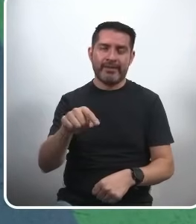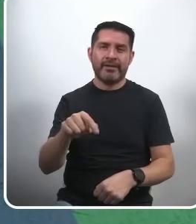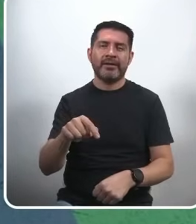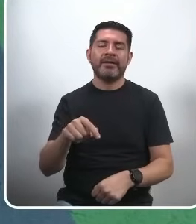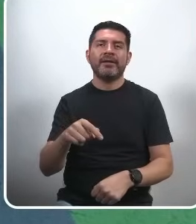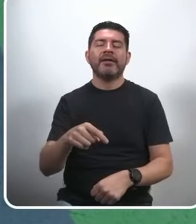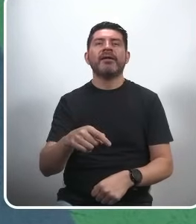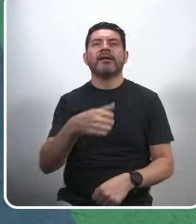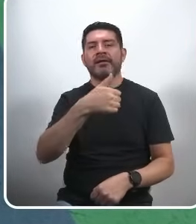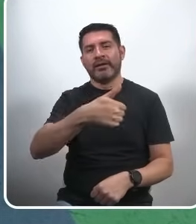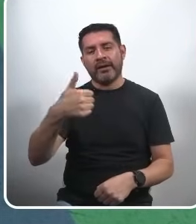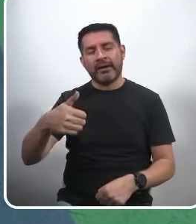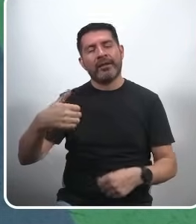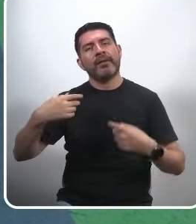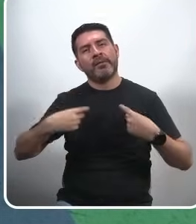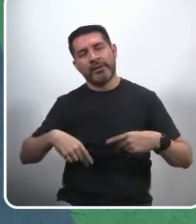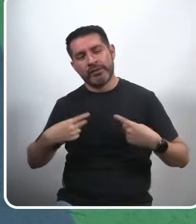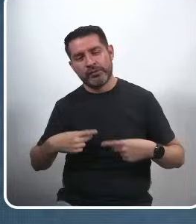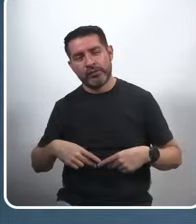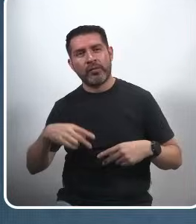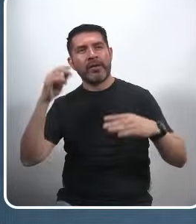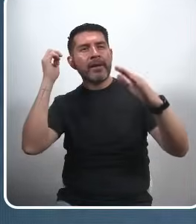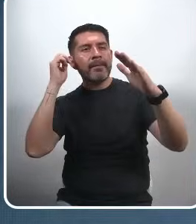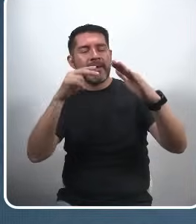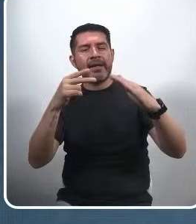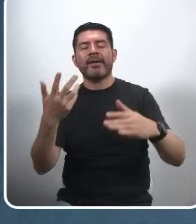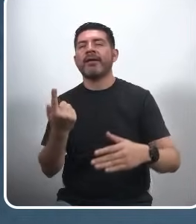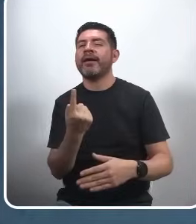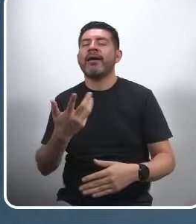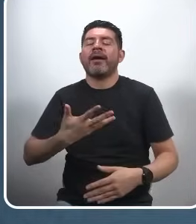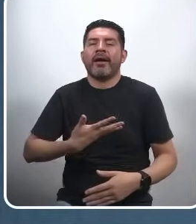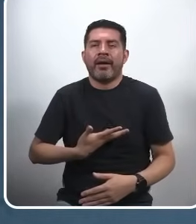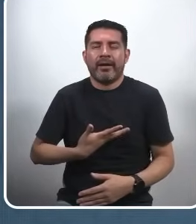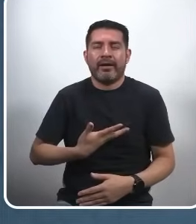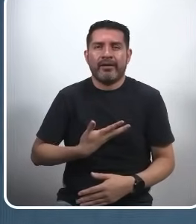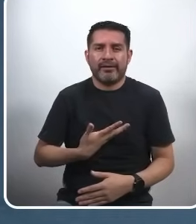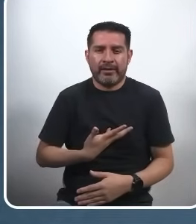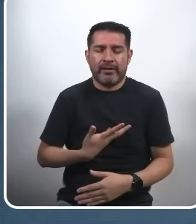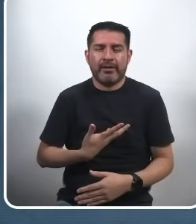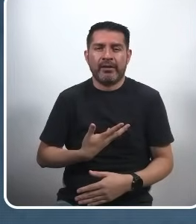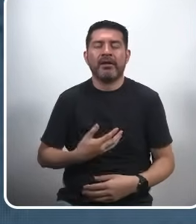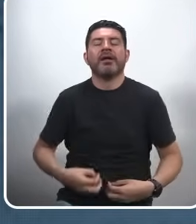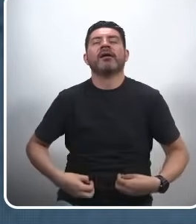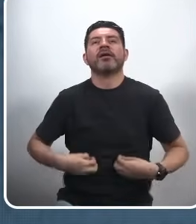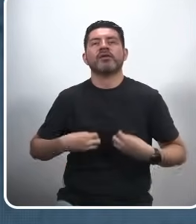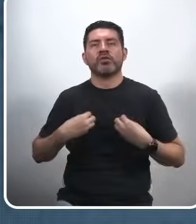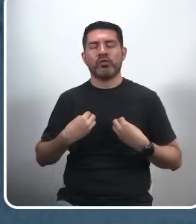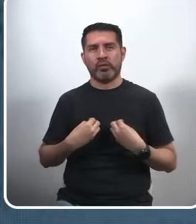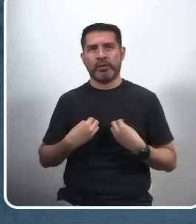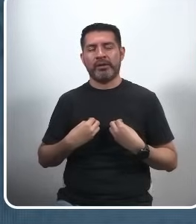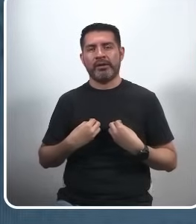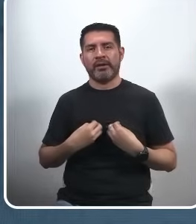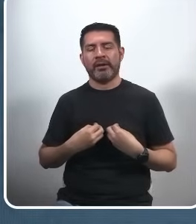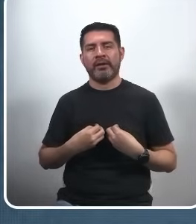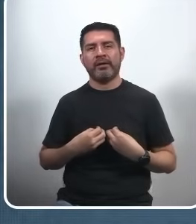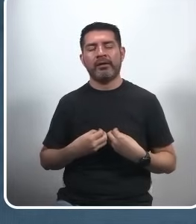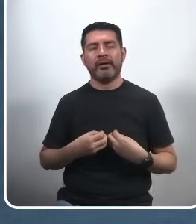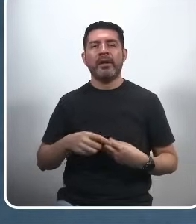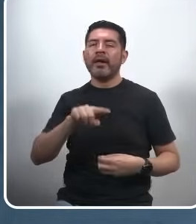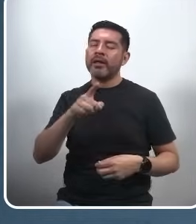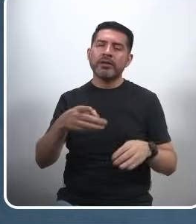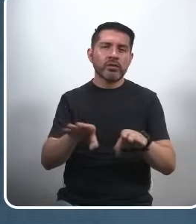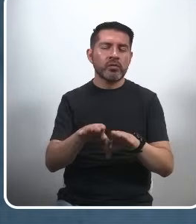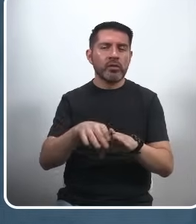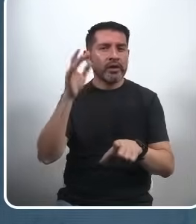traemos adentro. Y nos va transformando. Es como si la santidad crece mientras